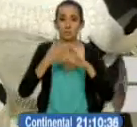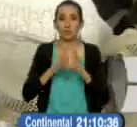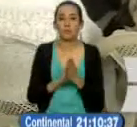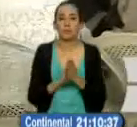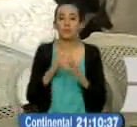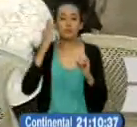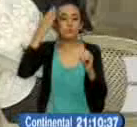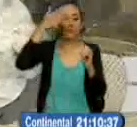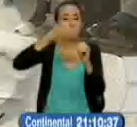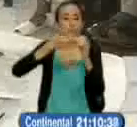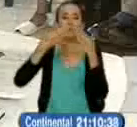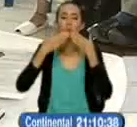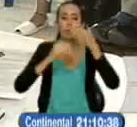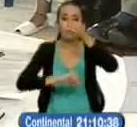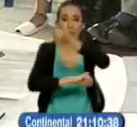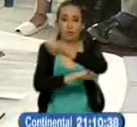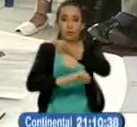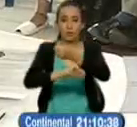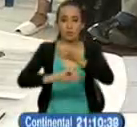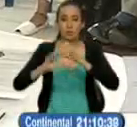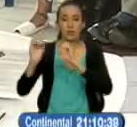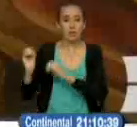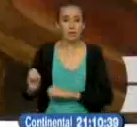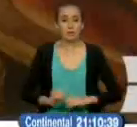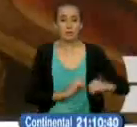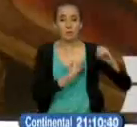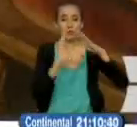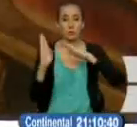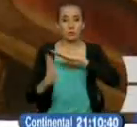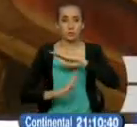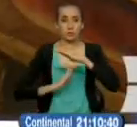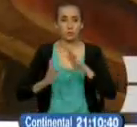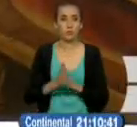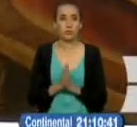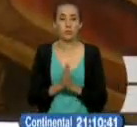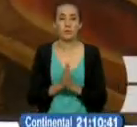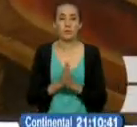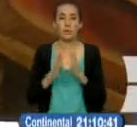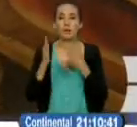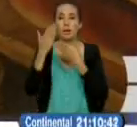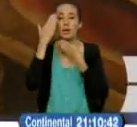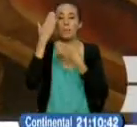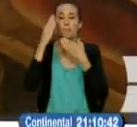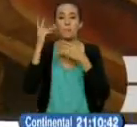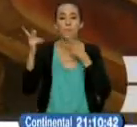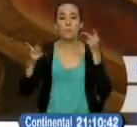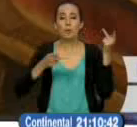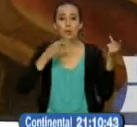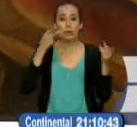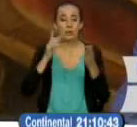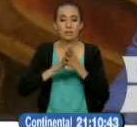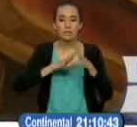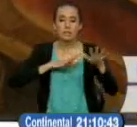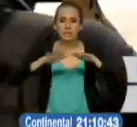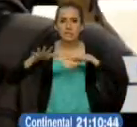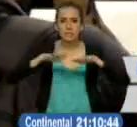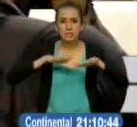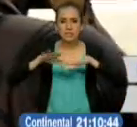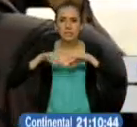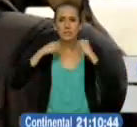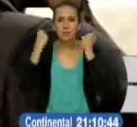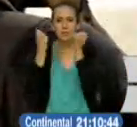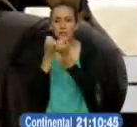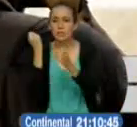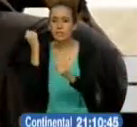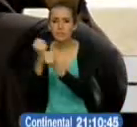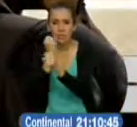fines direccionados al fortalecimiento de la organización y sus bases. Es decir, que la política pública debe mover intereses sociales profundos. Esto